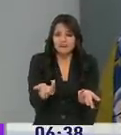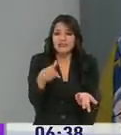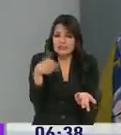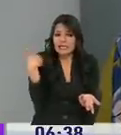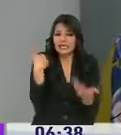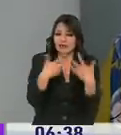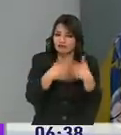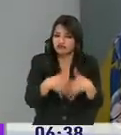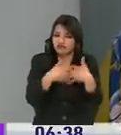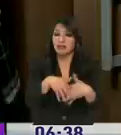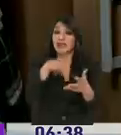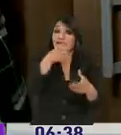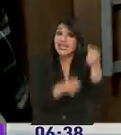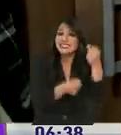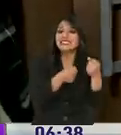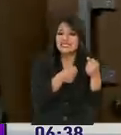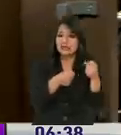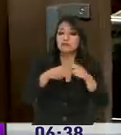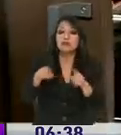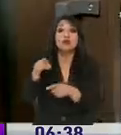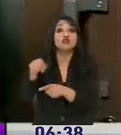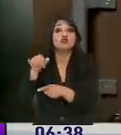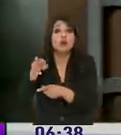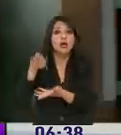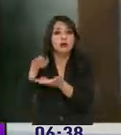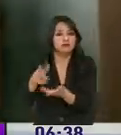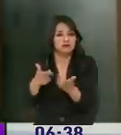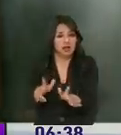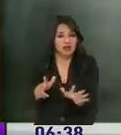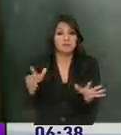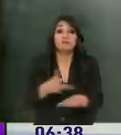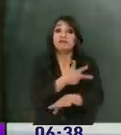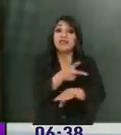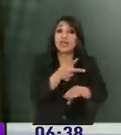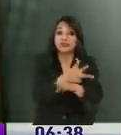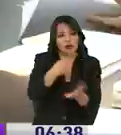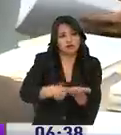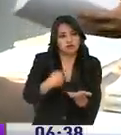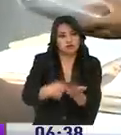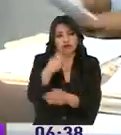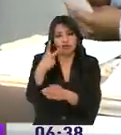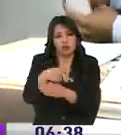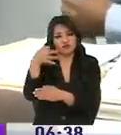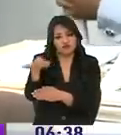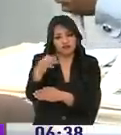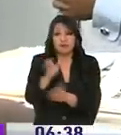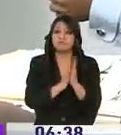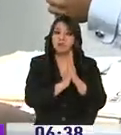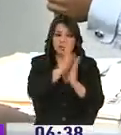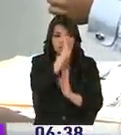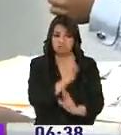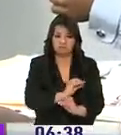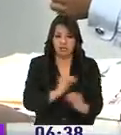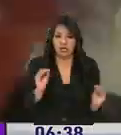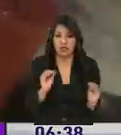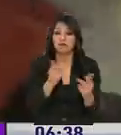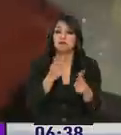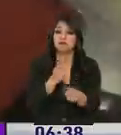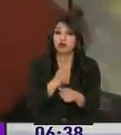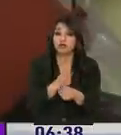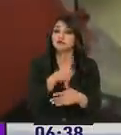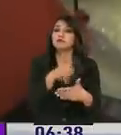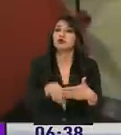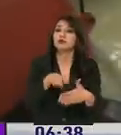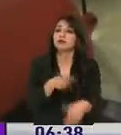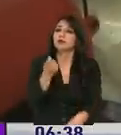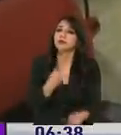sí maquinarias para pulverizar leche. Luego de 3 horas de deliberación y 2 de receso, se negó el recurso, por lo que sigue vigente la prohibición de